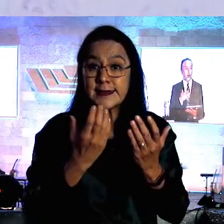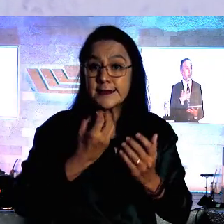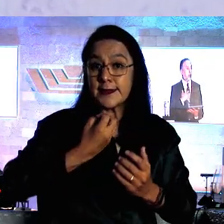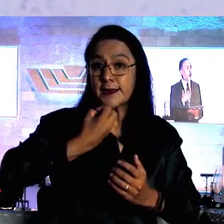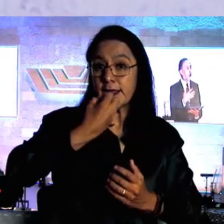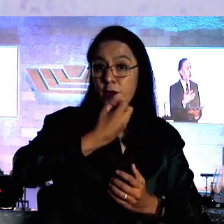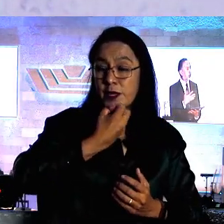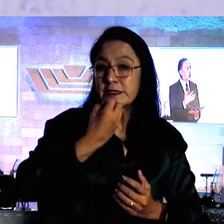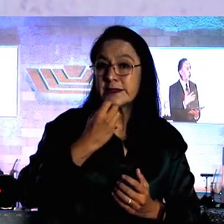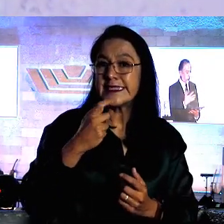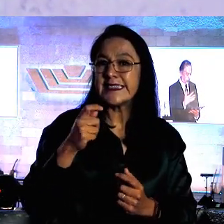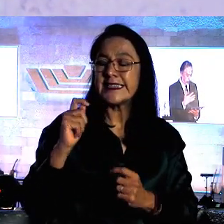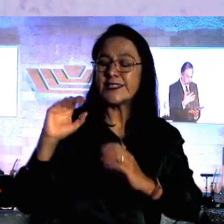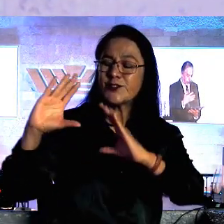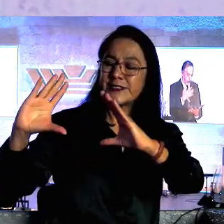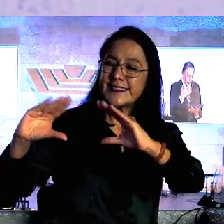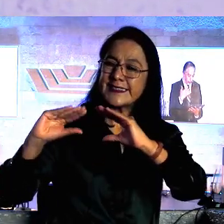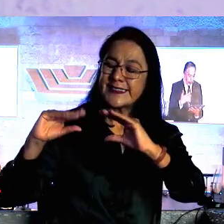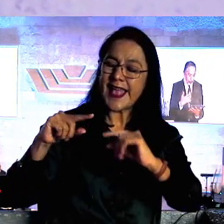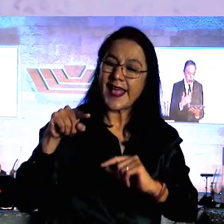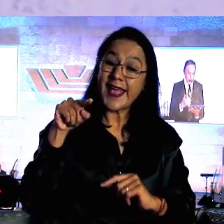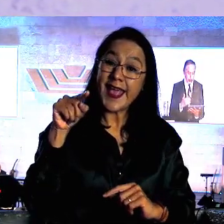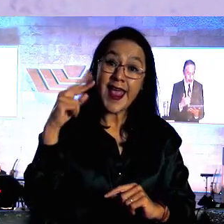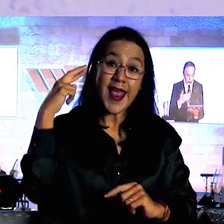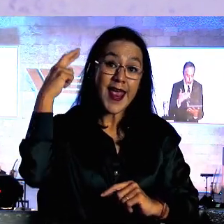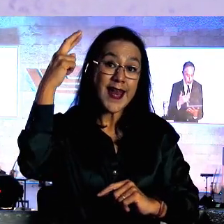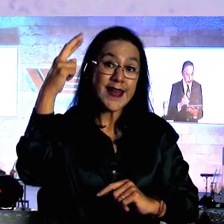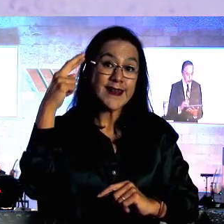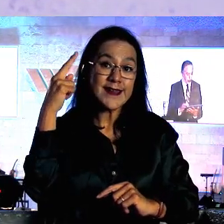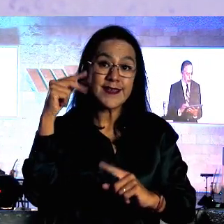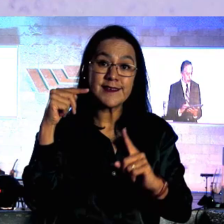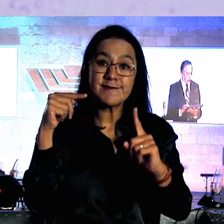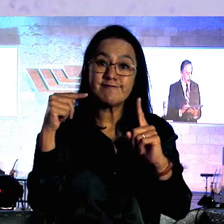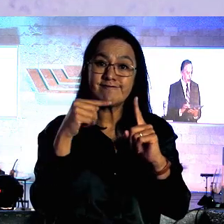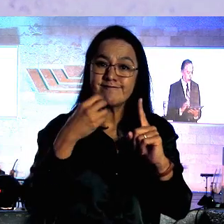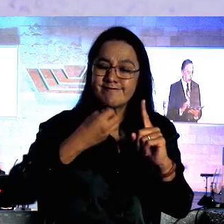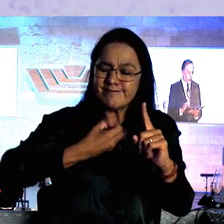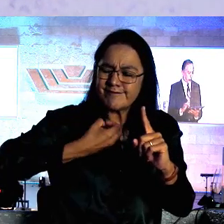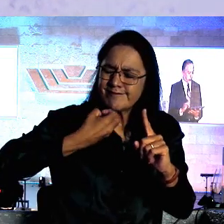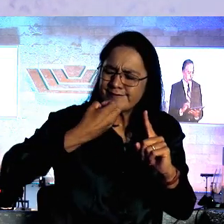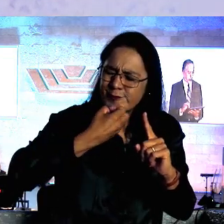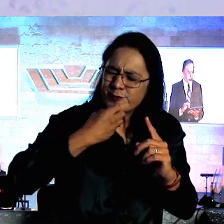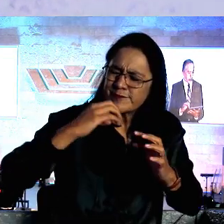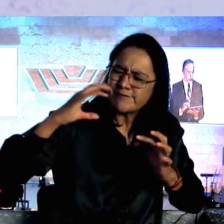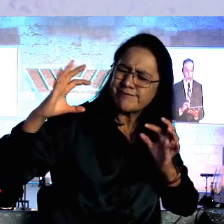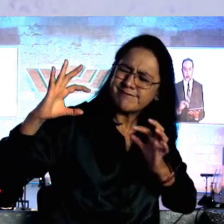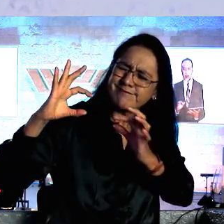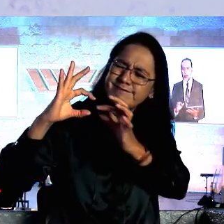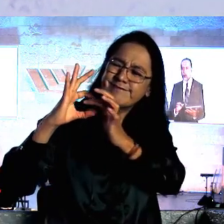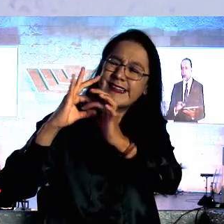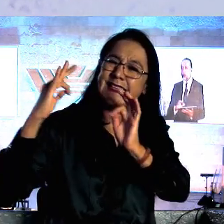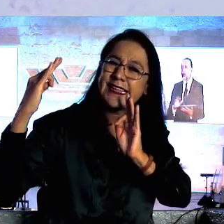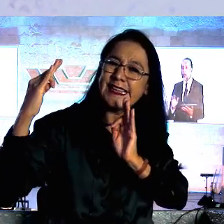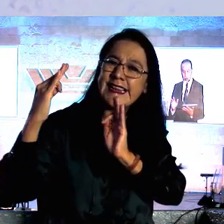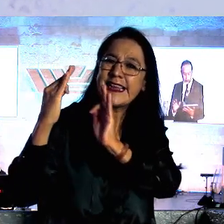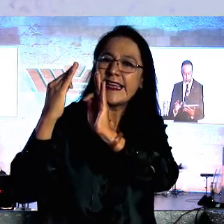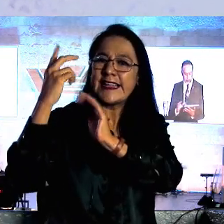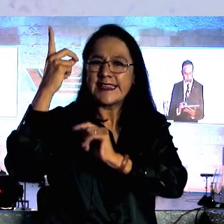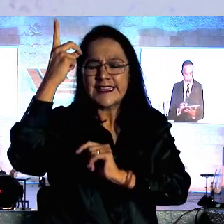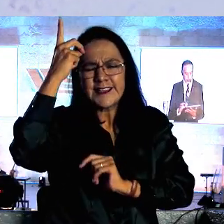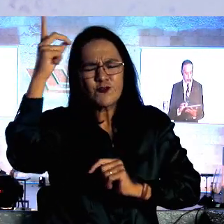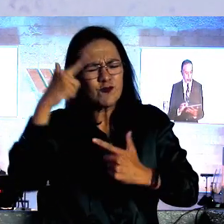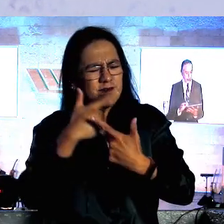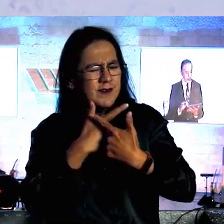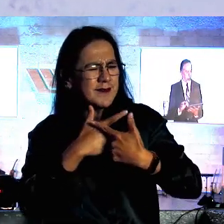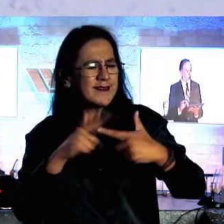tiene una comunión profunda con Dios, que sabe orar, que sabe cómo expresarse delante de Dios. Lo hace espontáneamente,